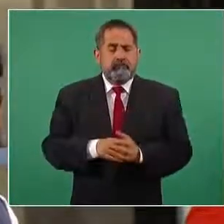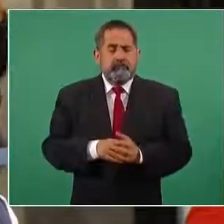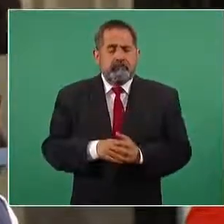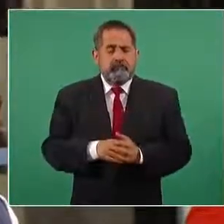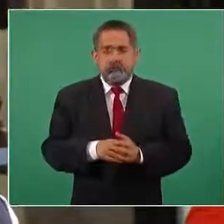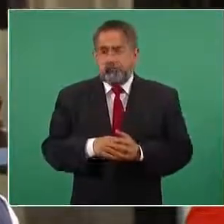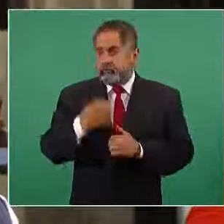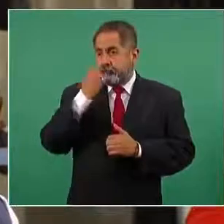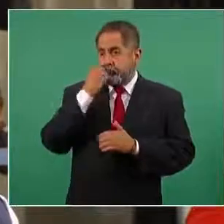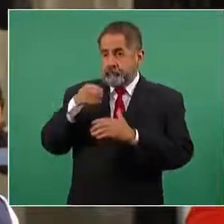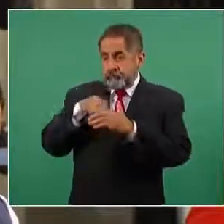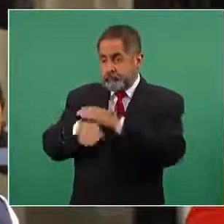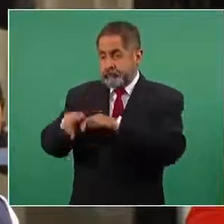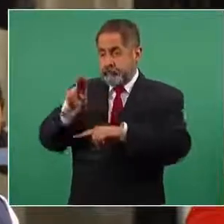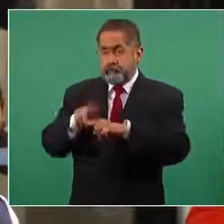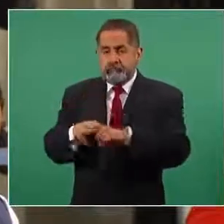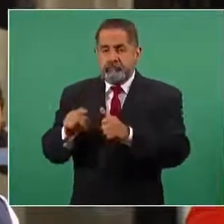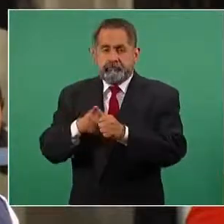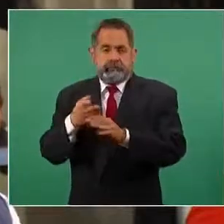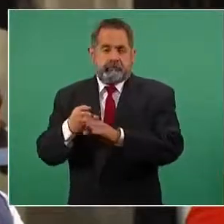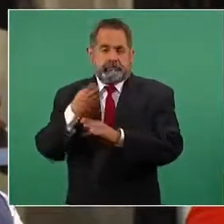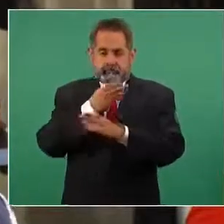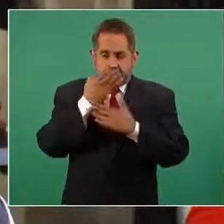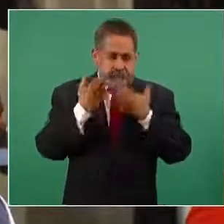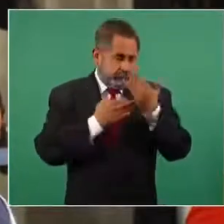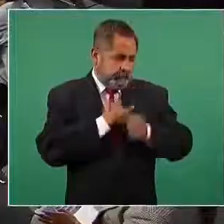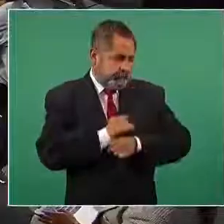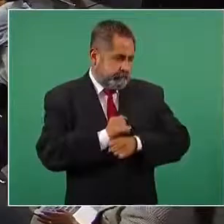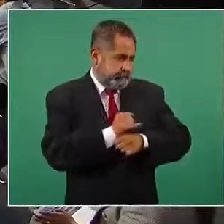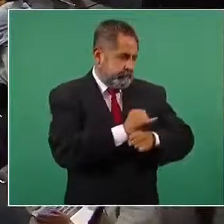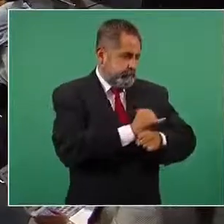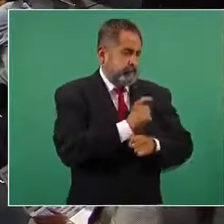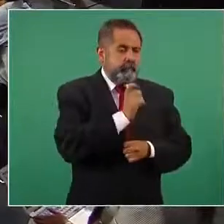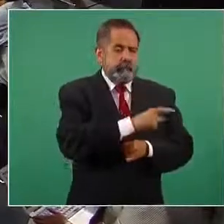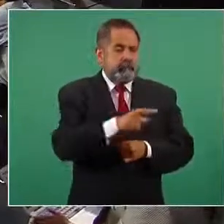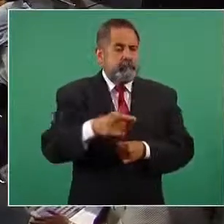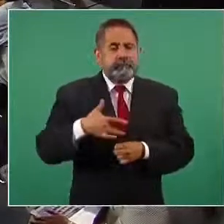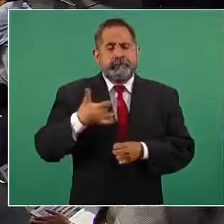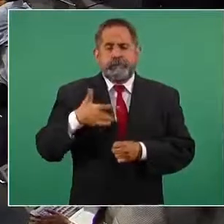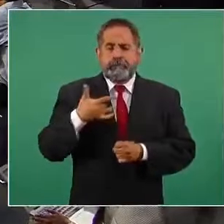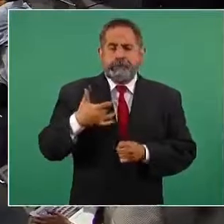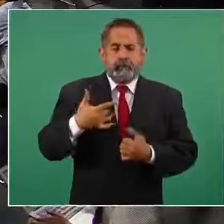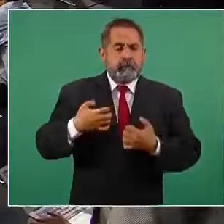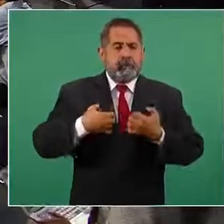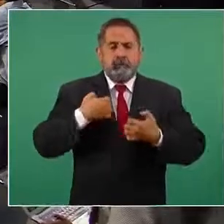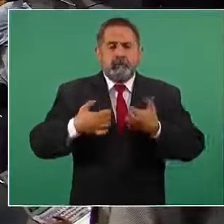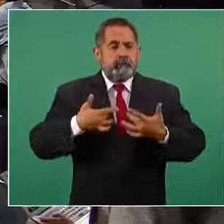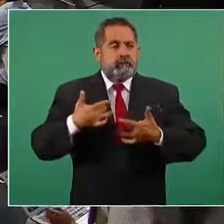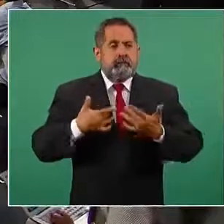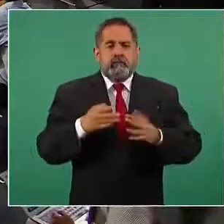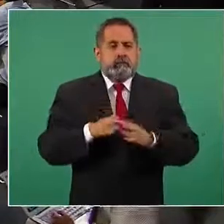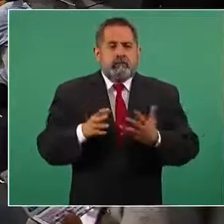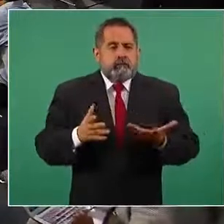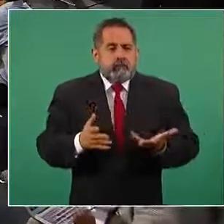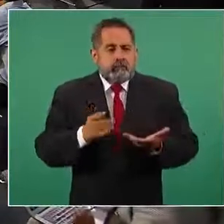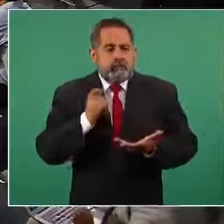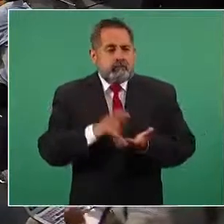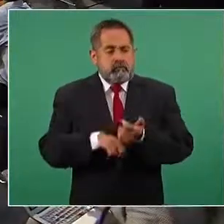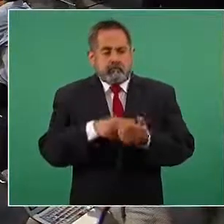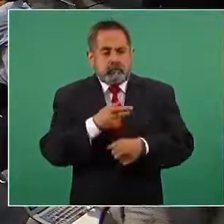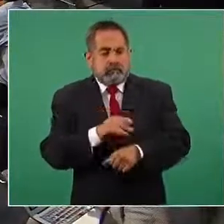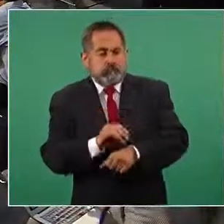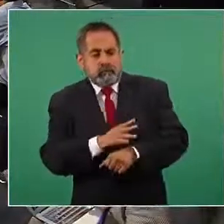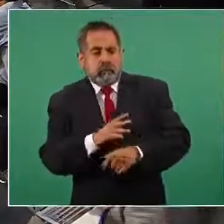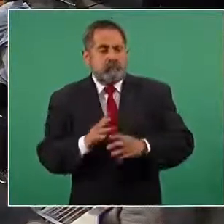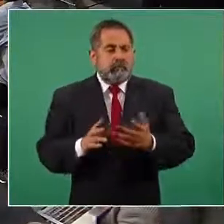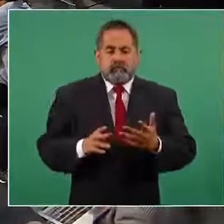antes de regresar a clases, un estudio para saber cómo vienen los niños emocionalmente. ¿Cómo ha afectado a los niños la pandemia? ¿Cómo les ha afectado